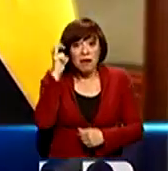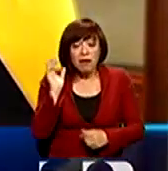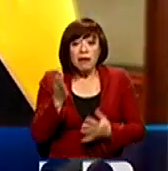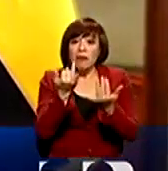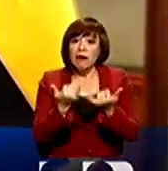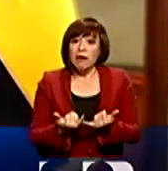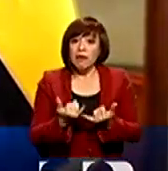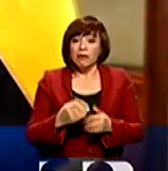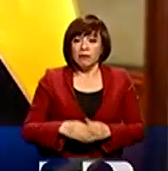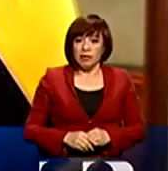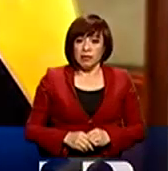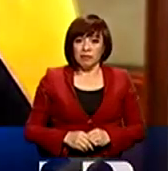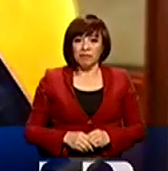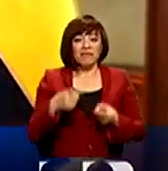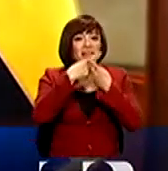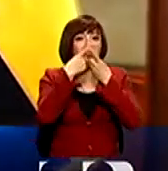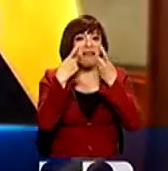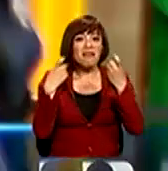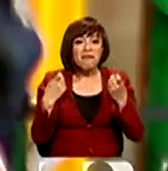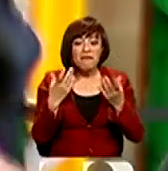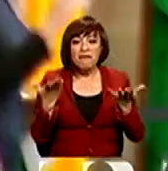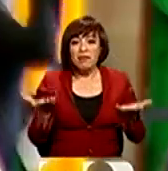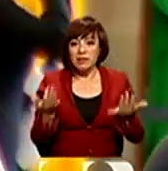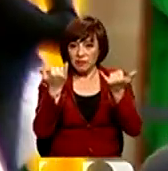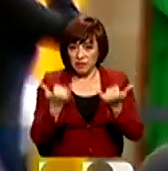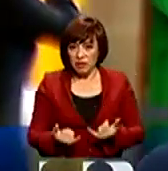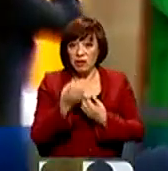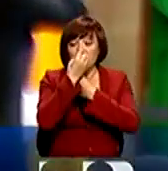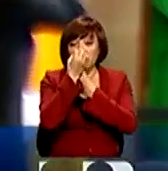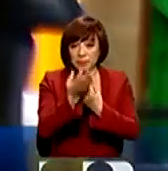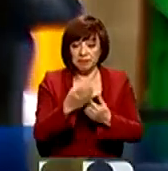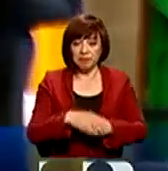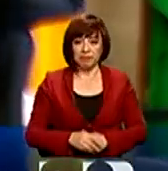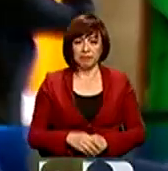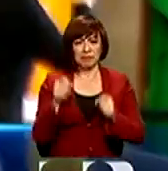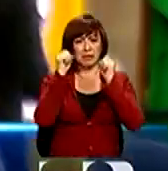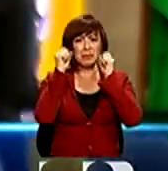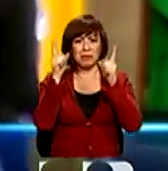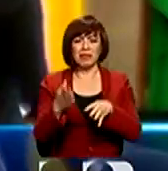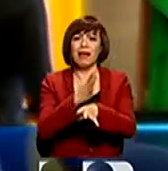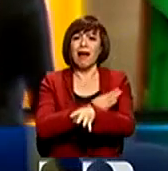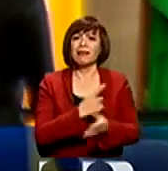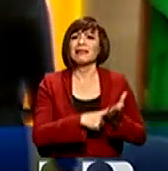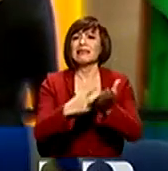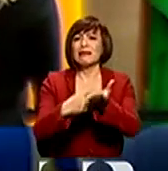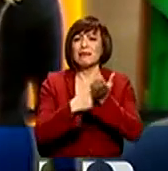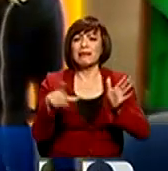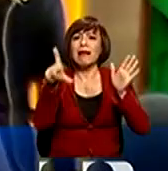está operando un falso espíritu de cuerpo. Sorpresivamente pusieron el primer debate de la ley de